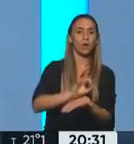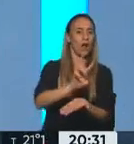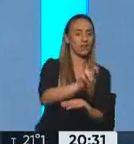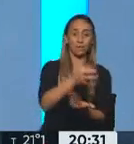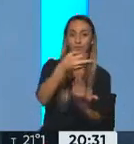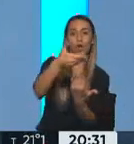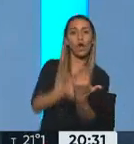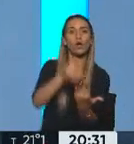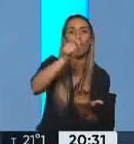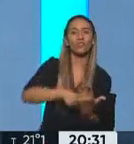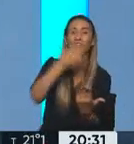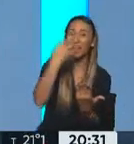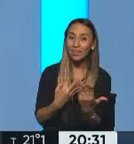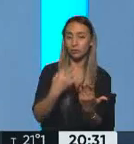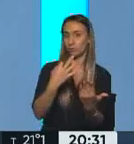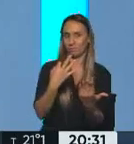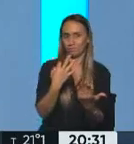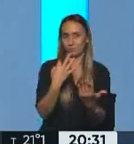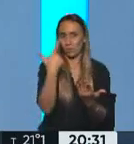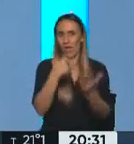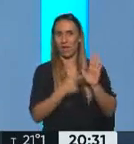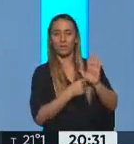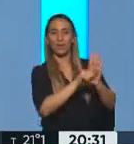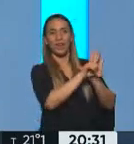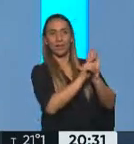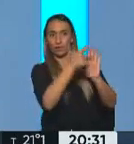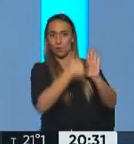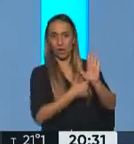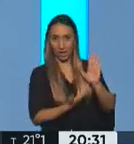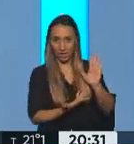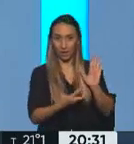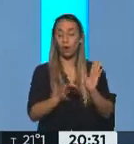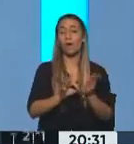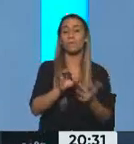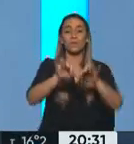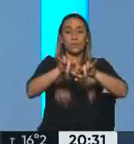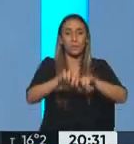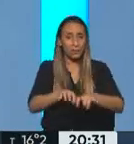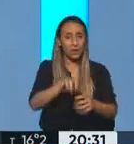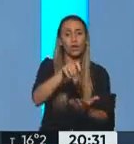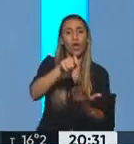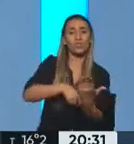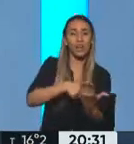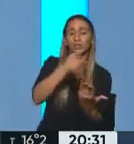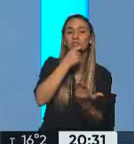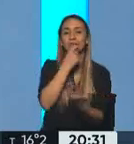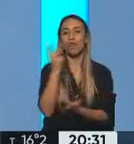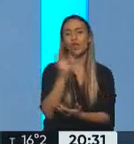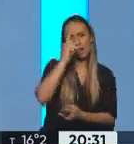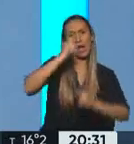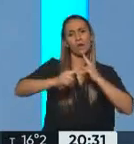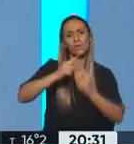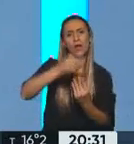contrato desde lo jurídico sí. Y ese contrato que se redacte entre partes no tendría validez en un